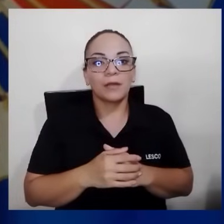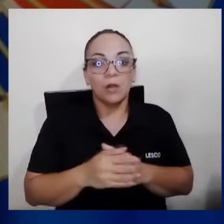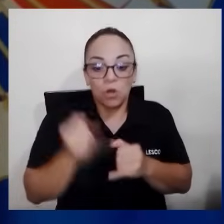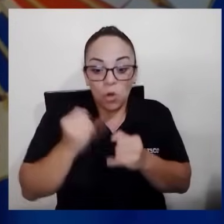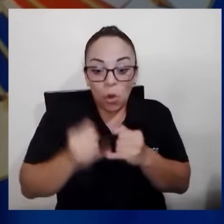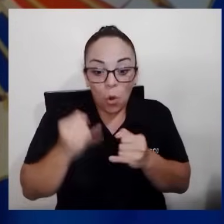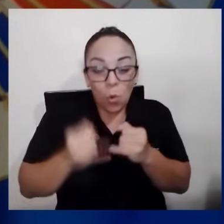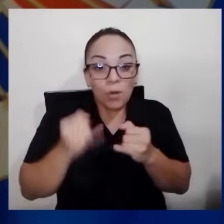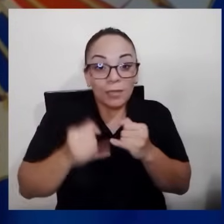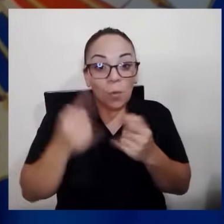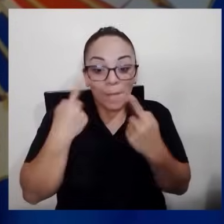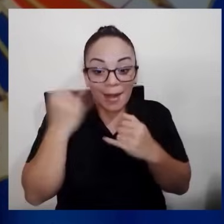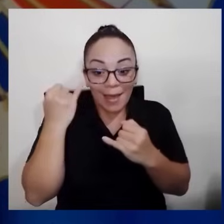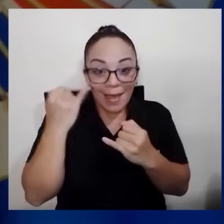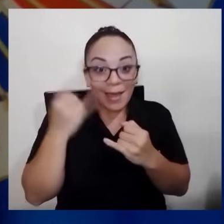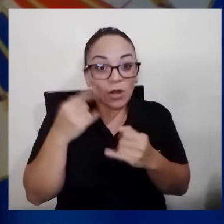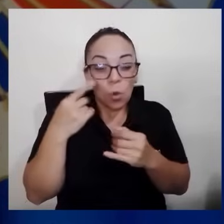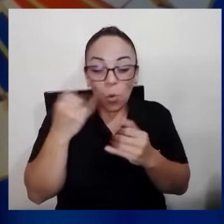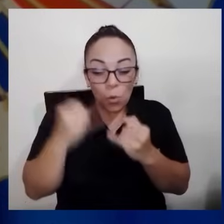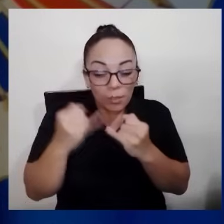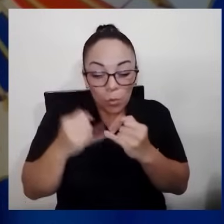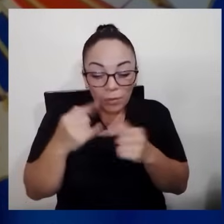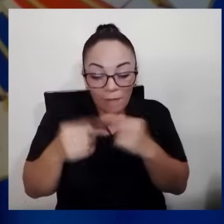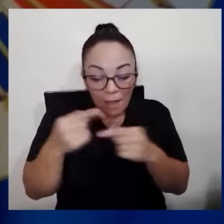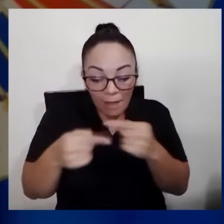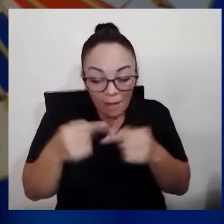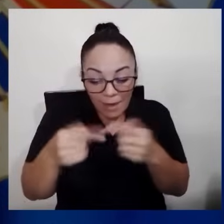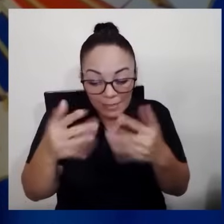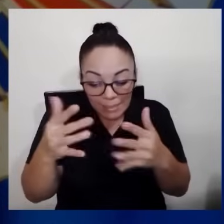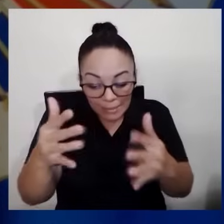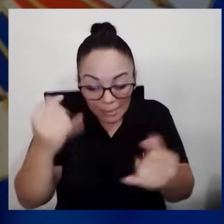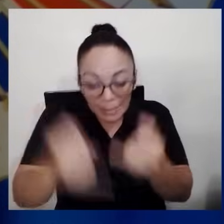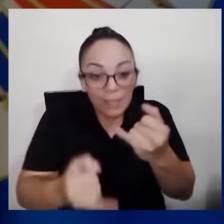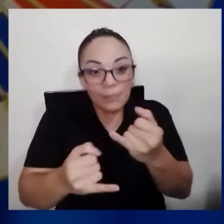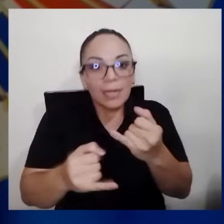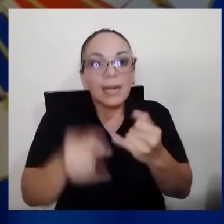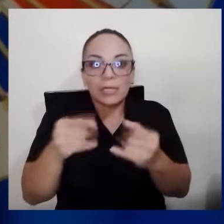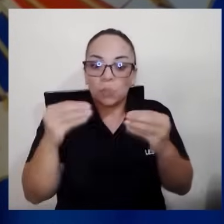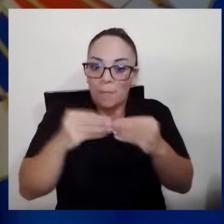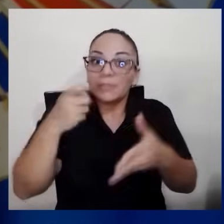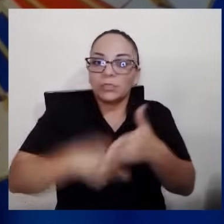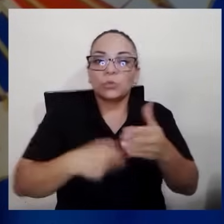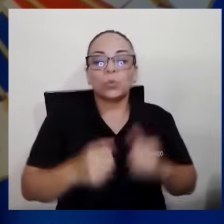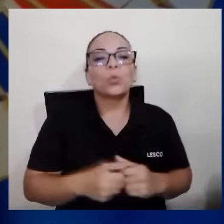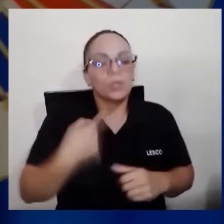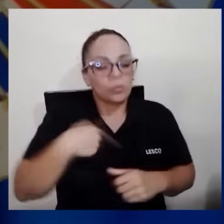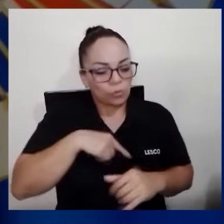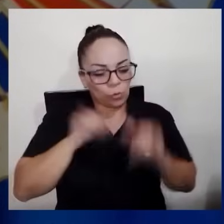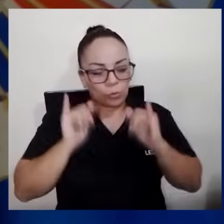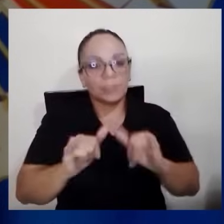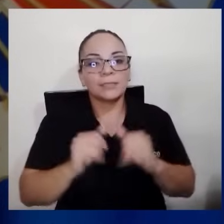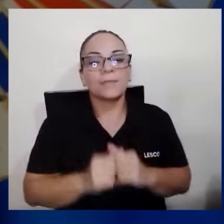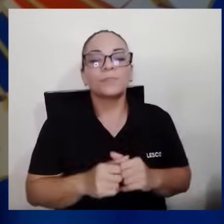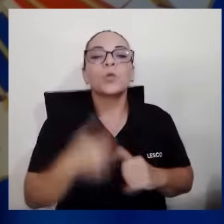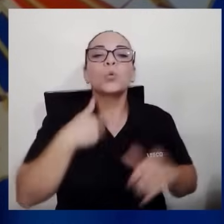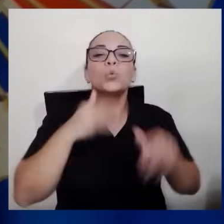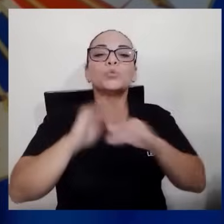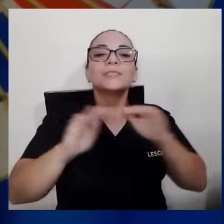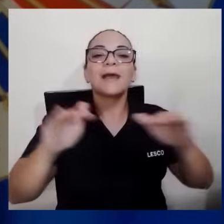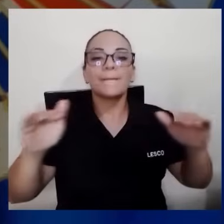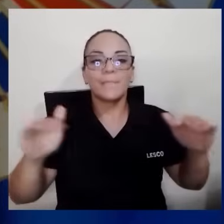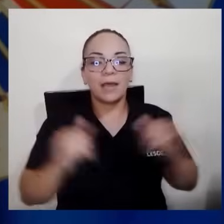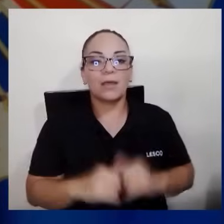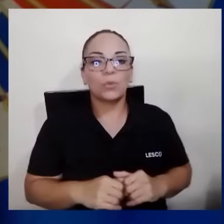todas las marchas y en eso estamos un llamado a los